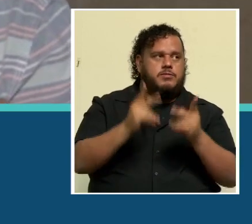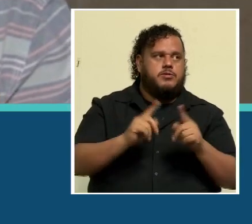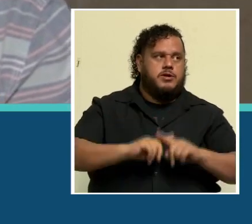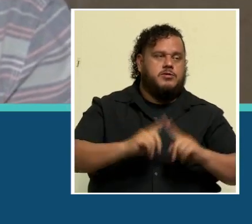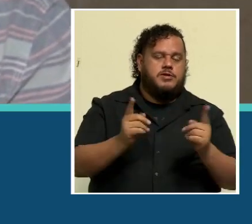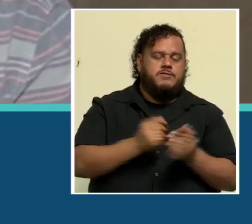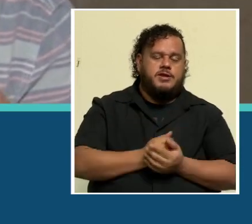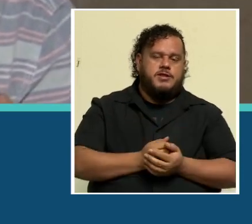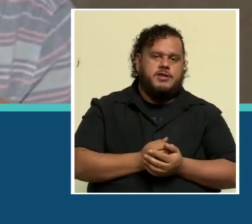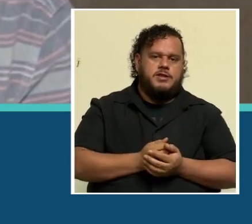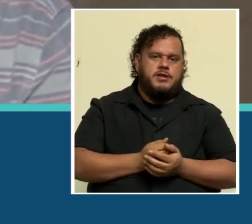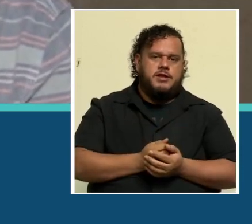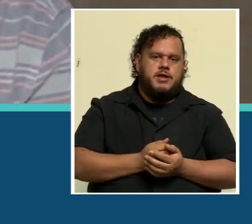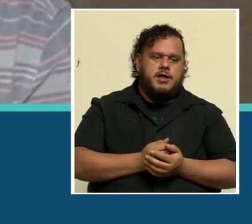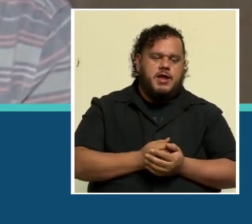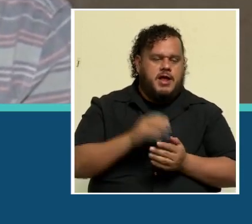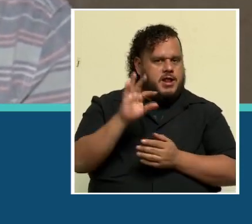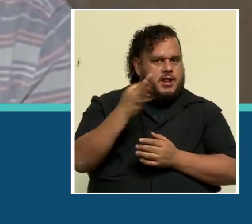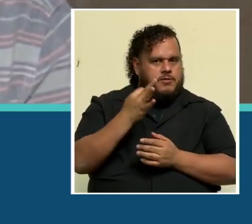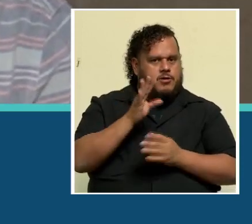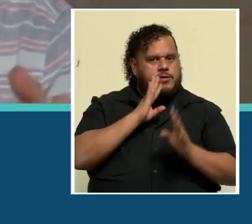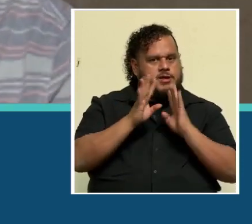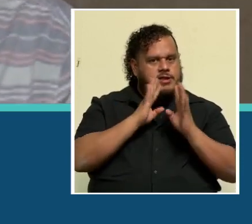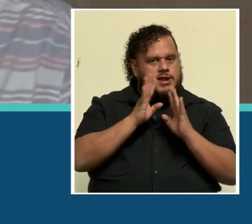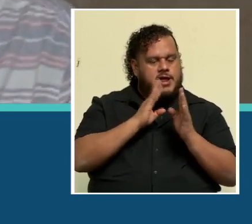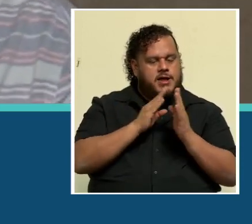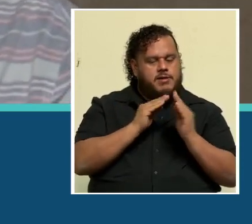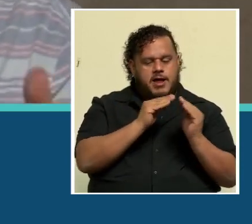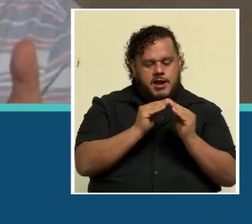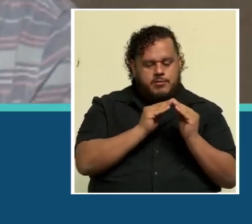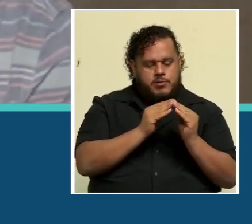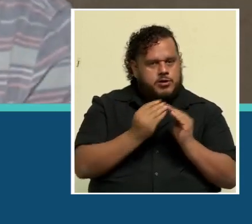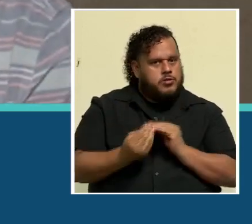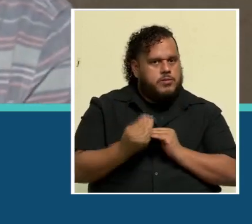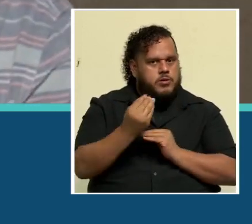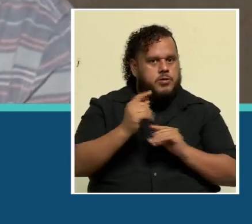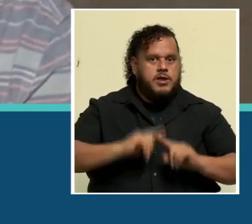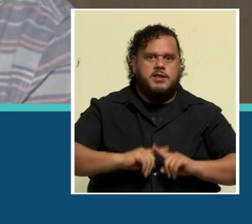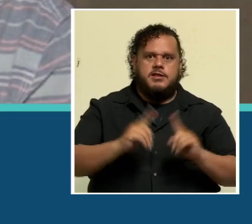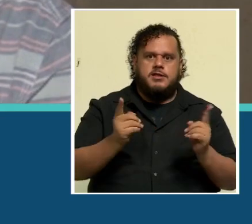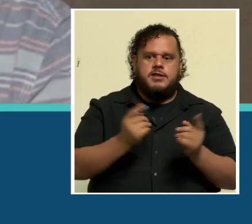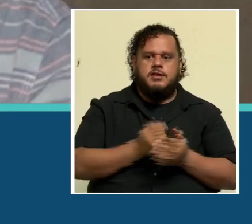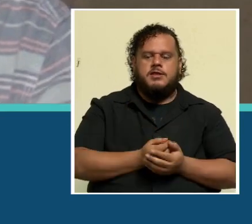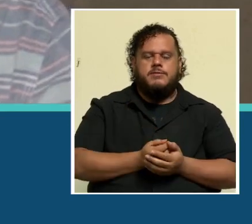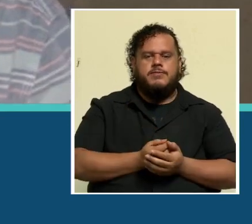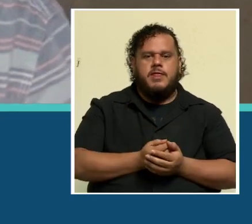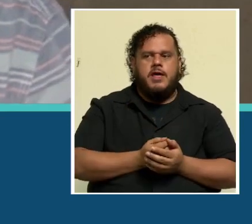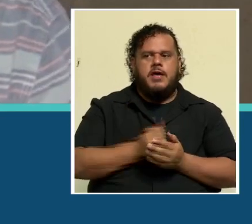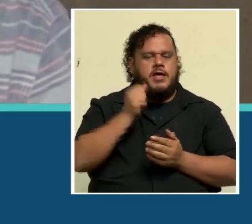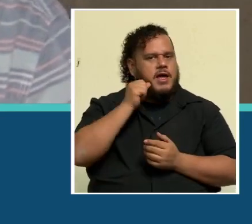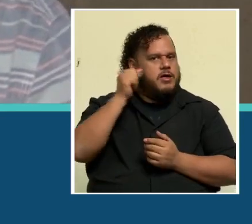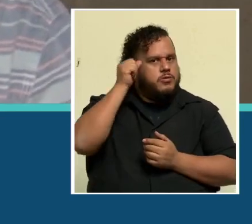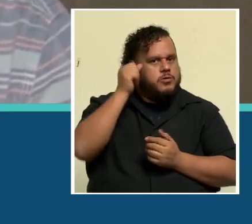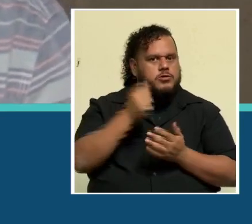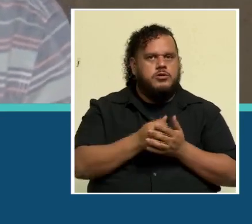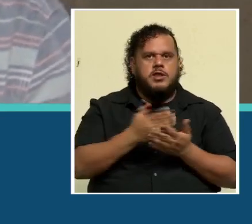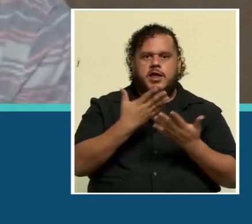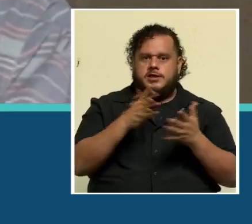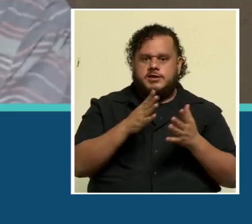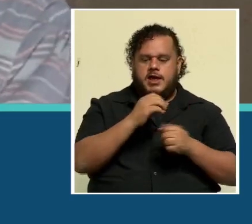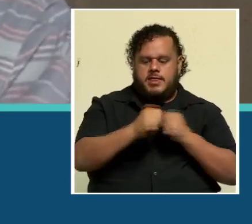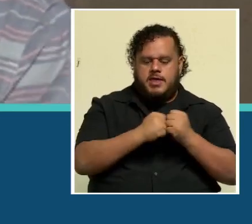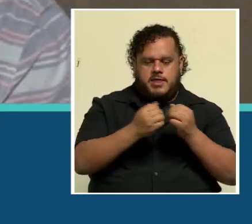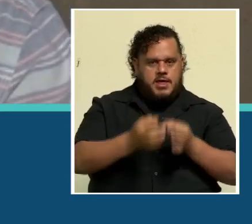diferentes. La forma en la que se le habla a la población más joven es distinta que a adultos ya de edad avanzada